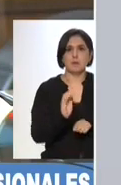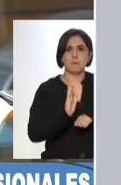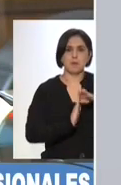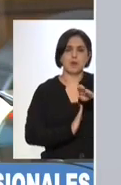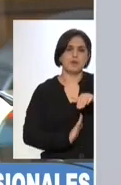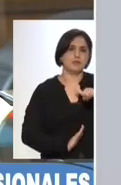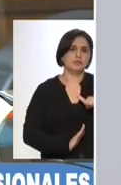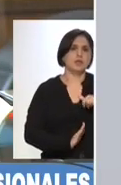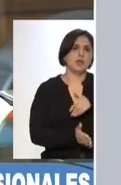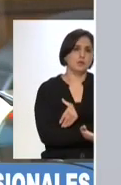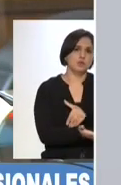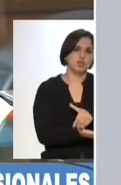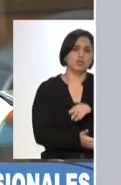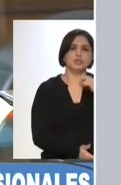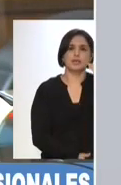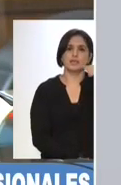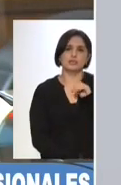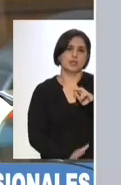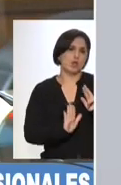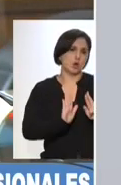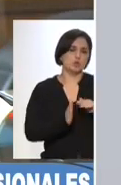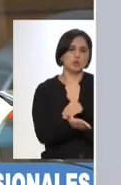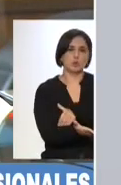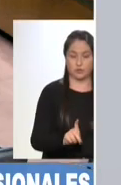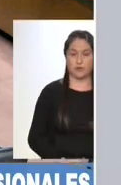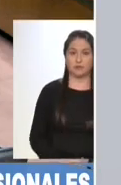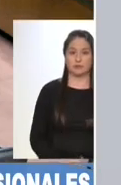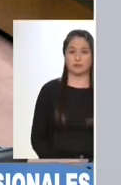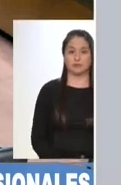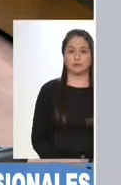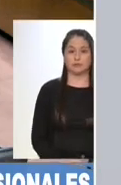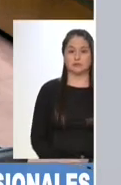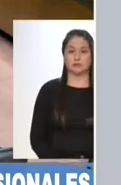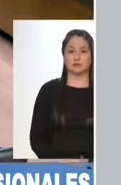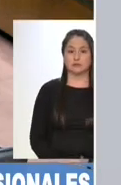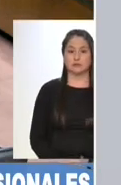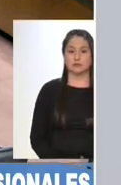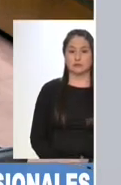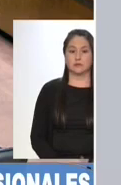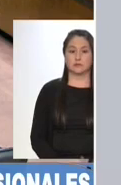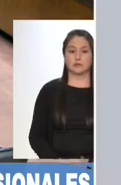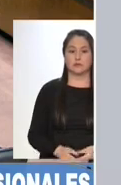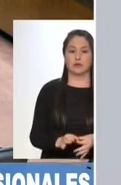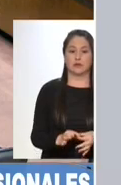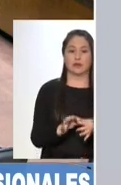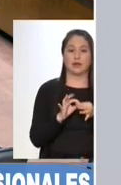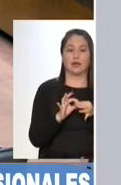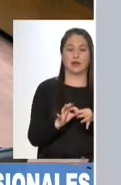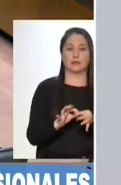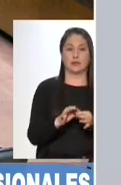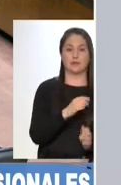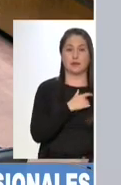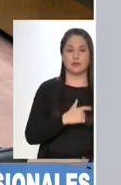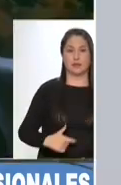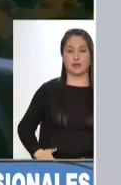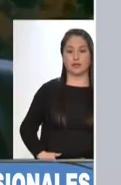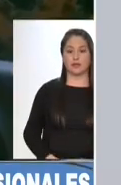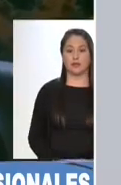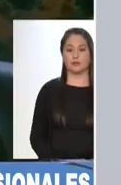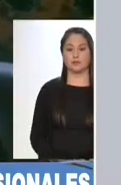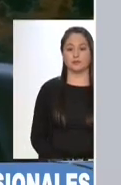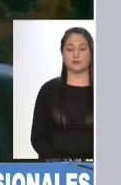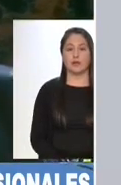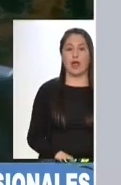diputada con respecto a este paso que tiene el proyecto de retiro? Y se lo pregunto desde la mirada por lo menos que se escuchó con fuerza ayer en las